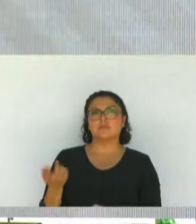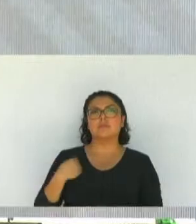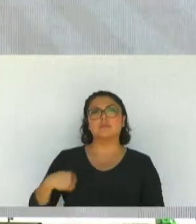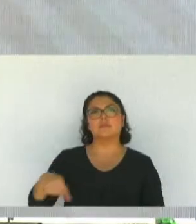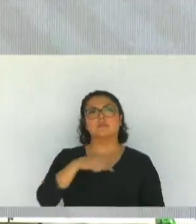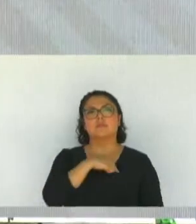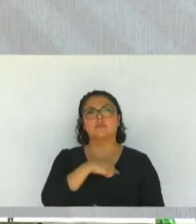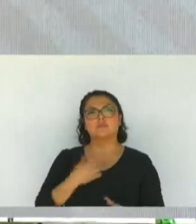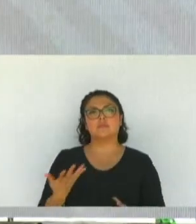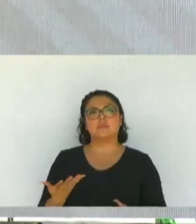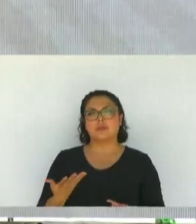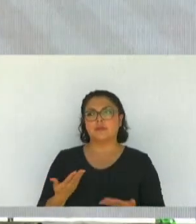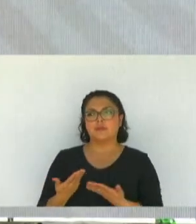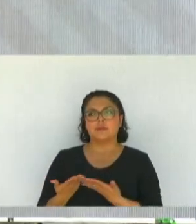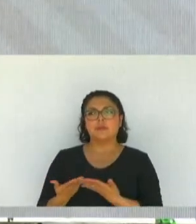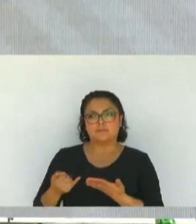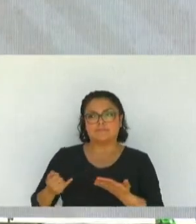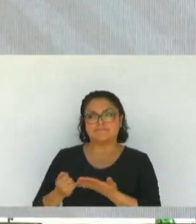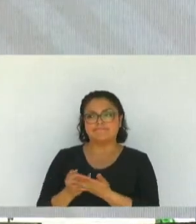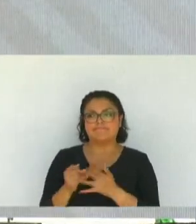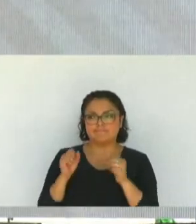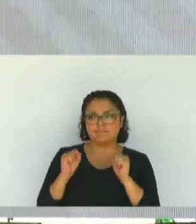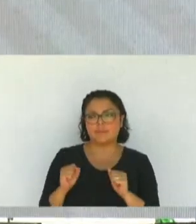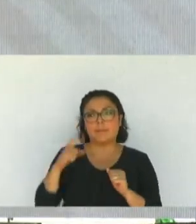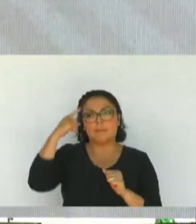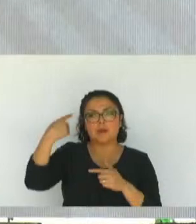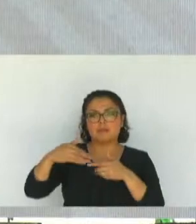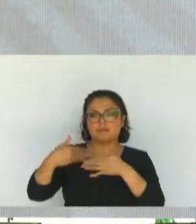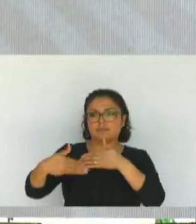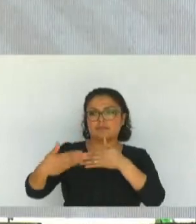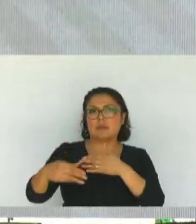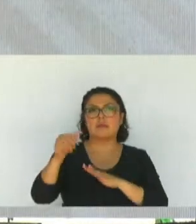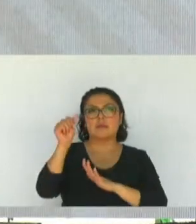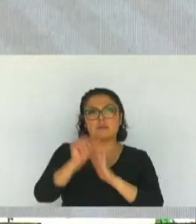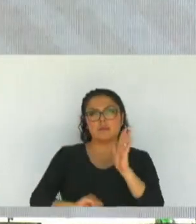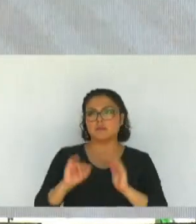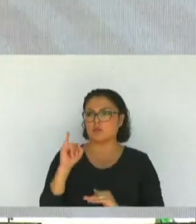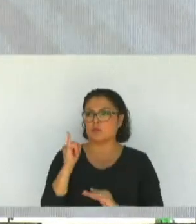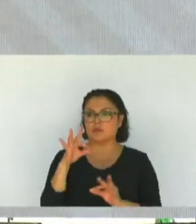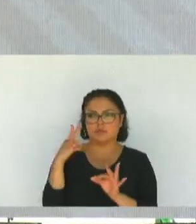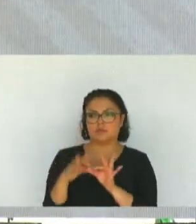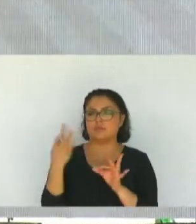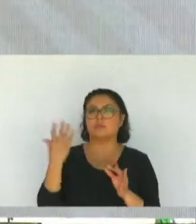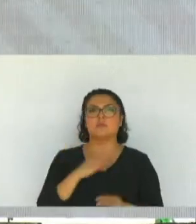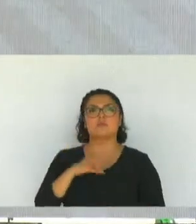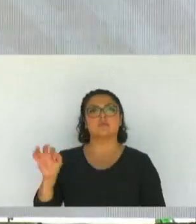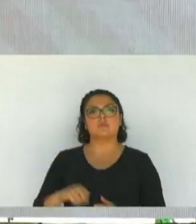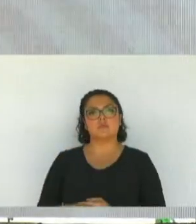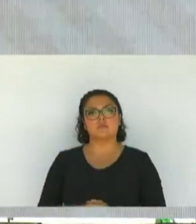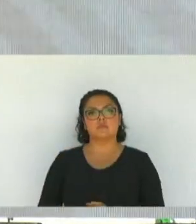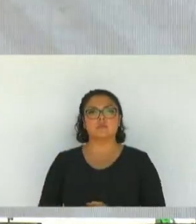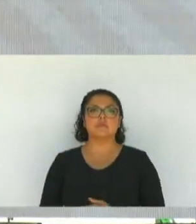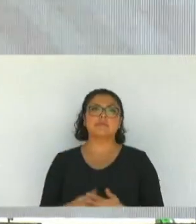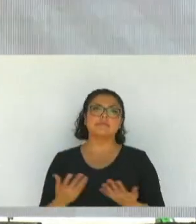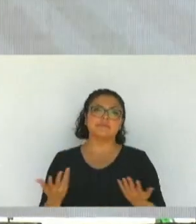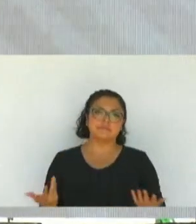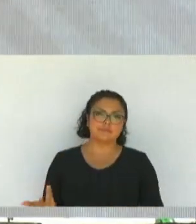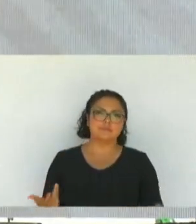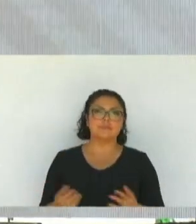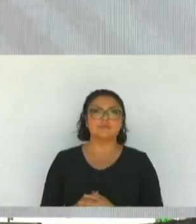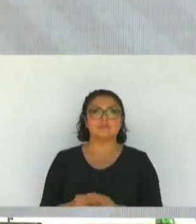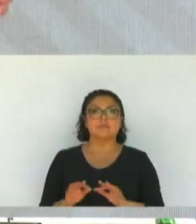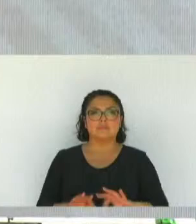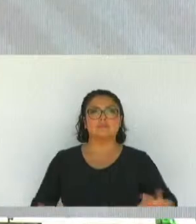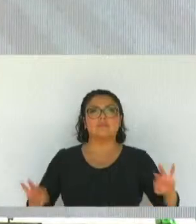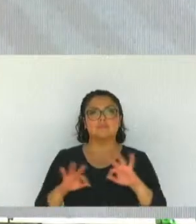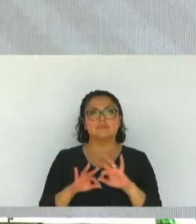listos antes del 1 de junio. Y sin duda la experiencia del IMSS en salud en el trabajo fue clave y